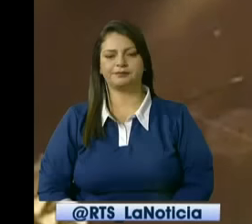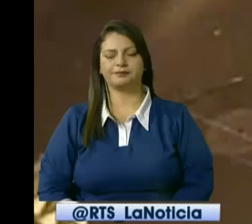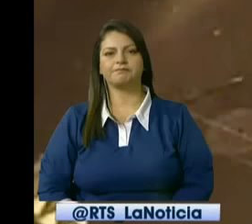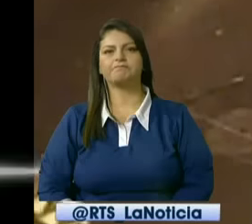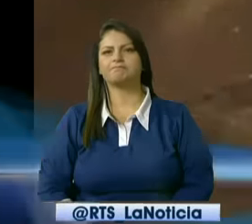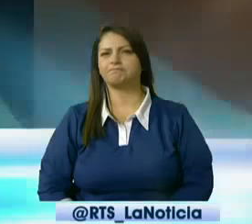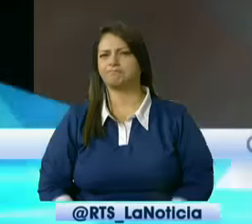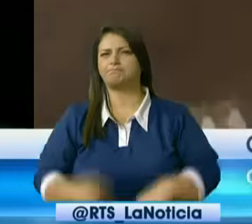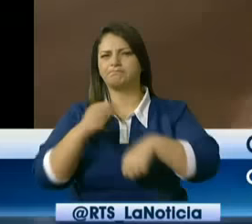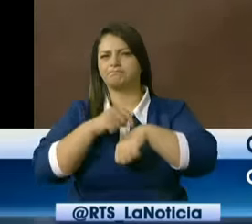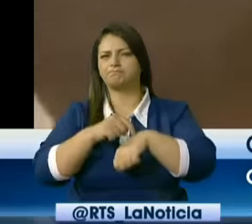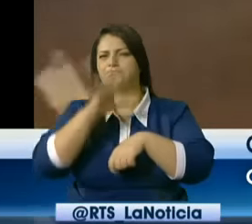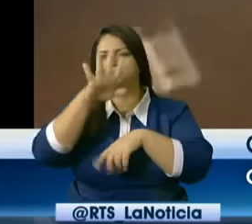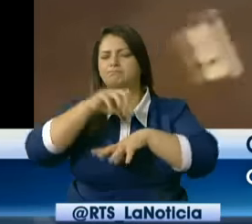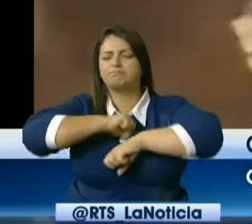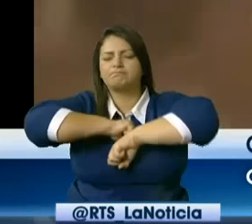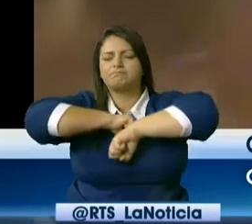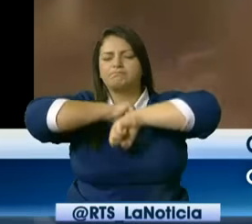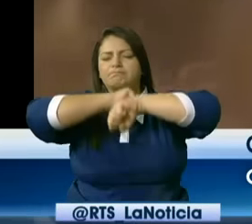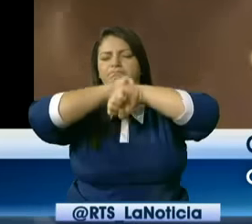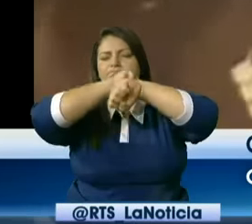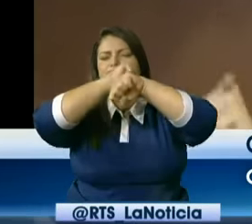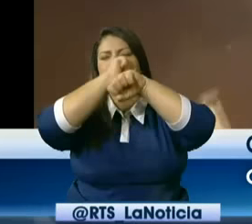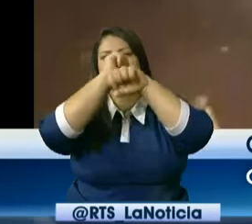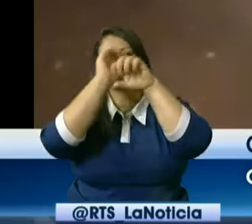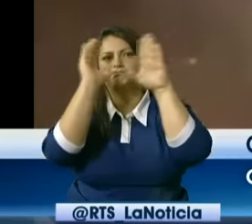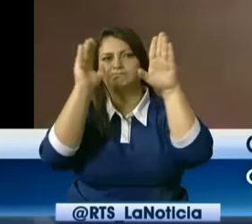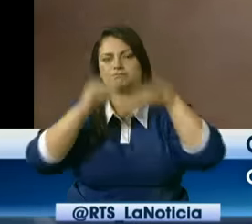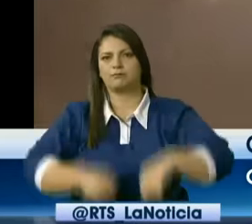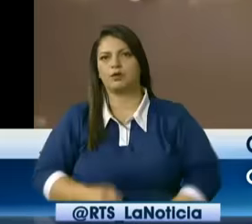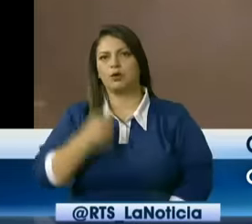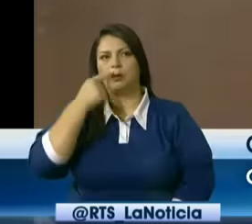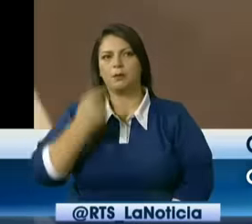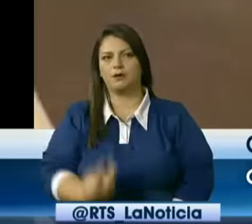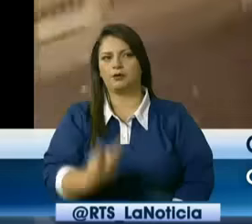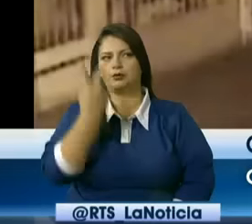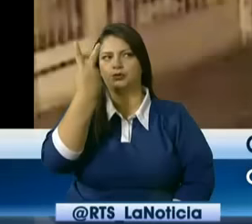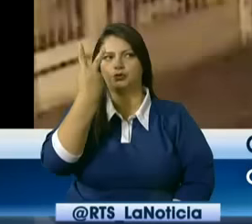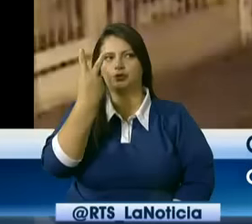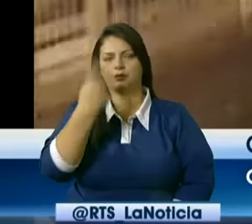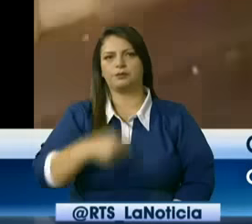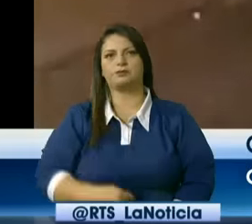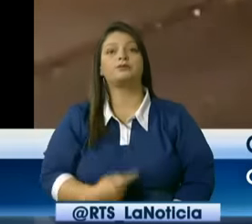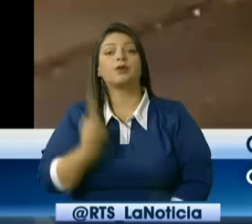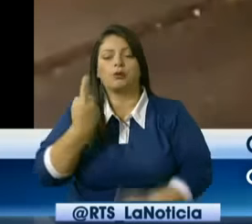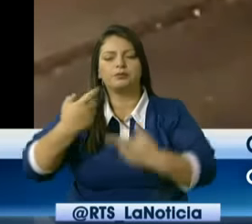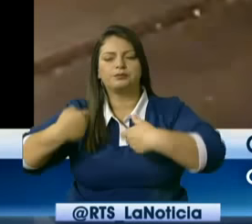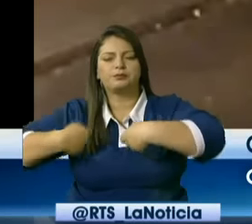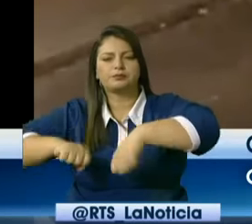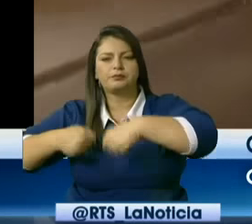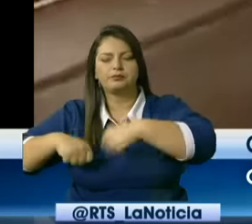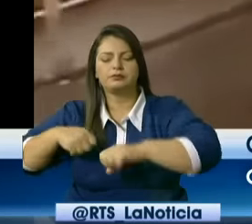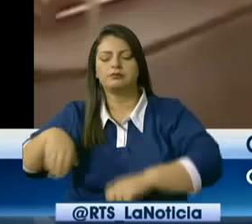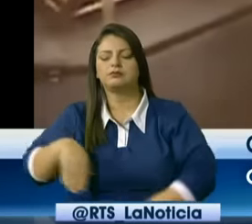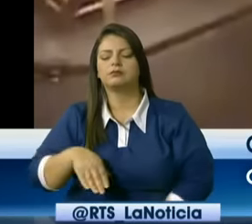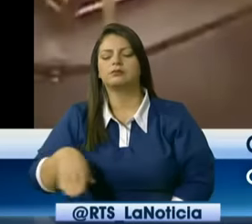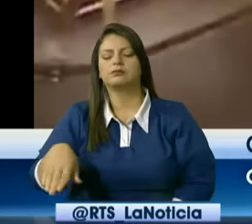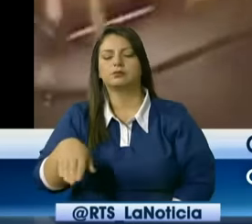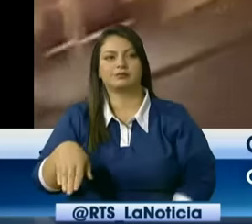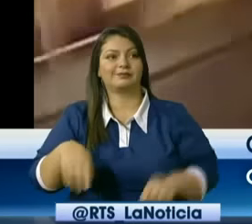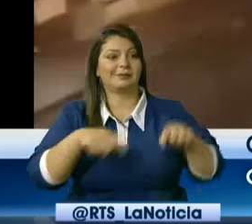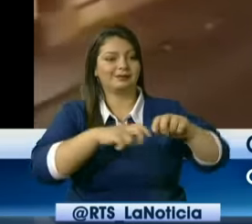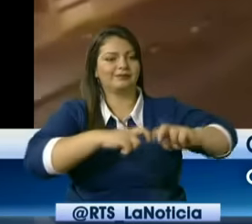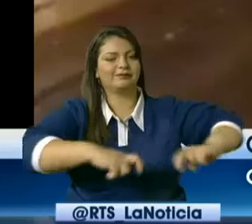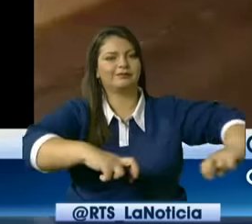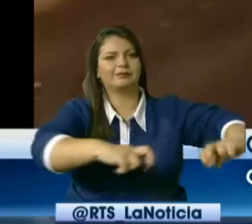Eran las 5:15 de la mañana cuando un sujeto se baja de una moto para robar las pertenencias a tres ciudadanos que estaban sentados en el portal de